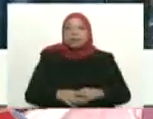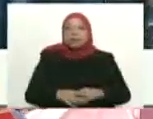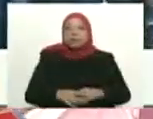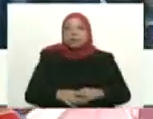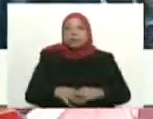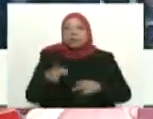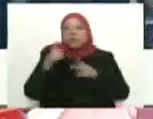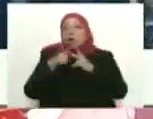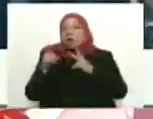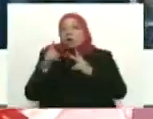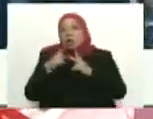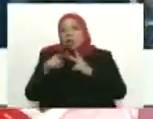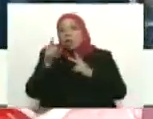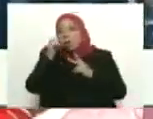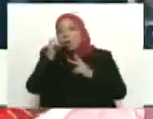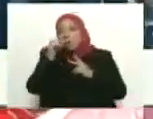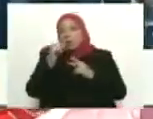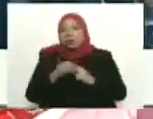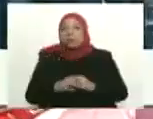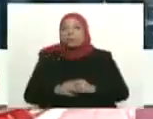Ender Jiménez.